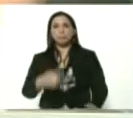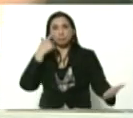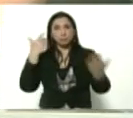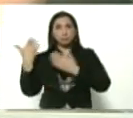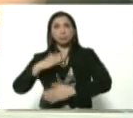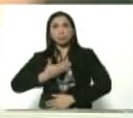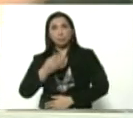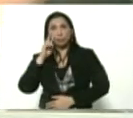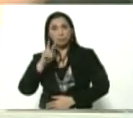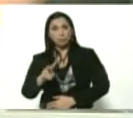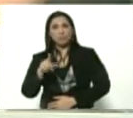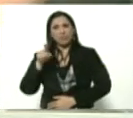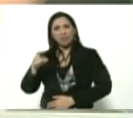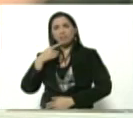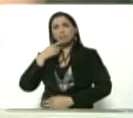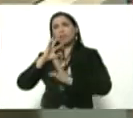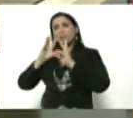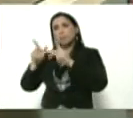miembro de las Fuerzas Especiales